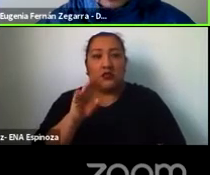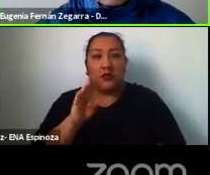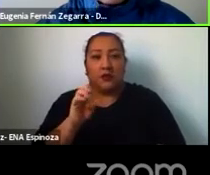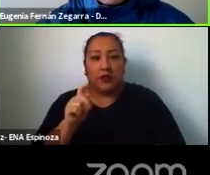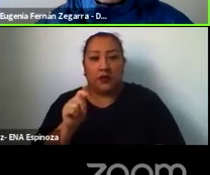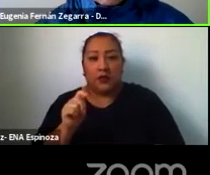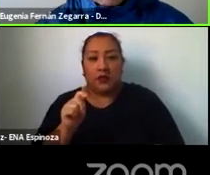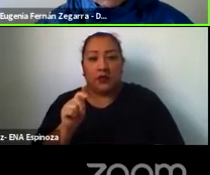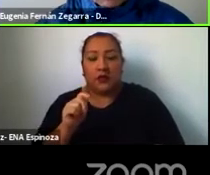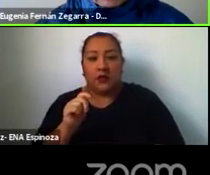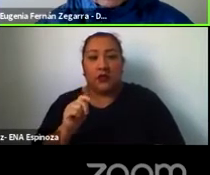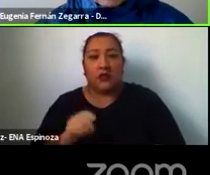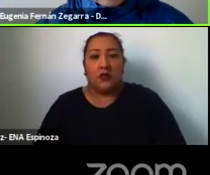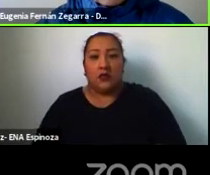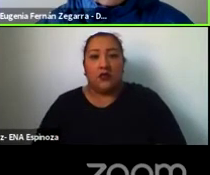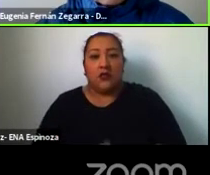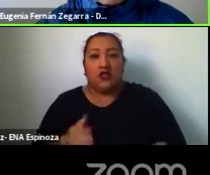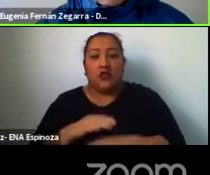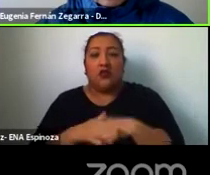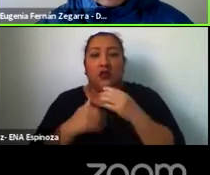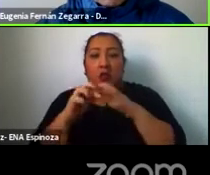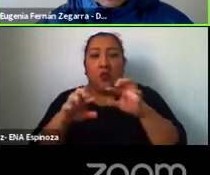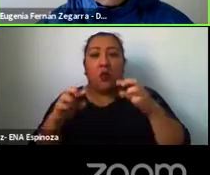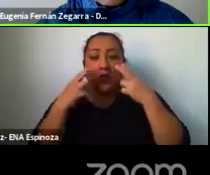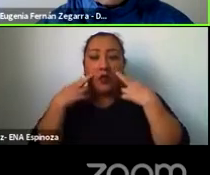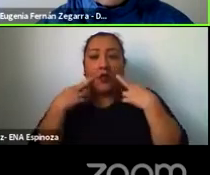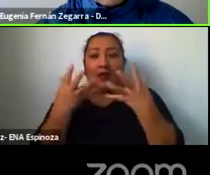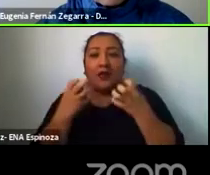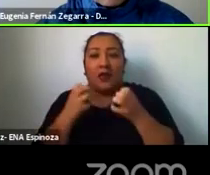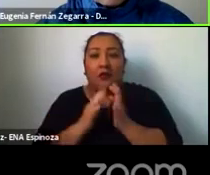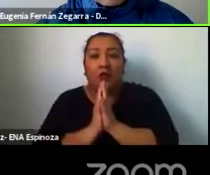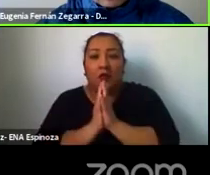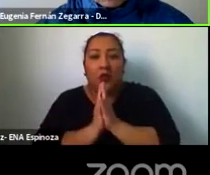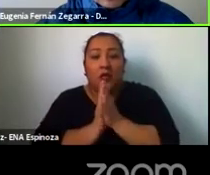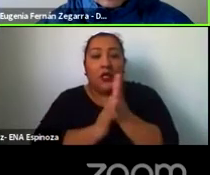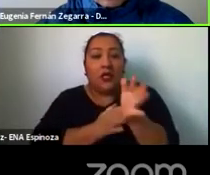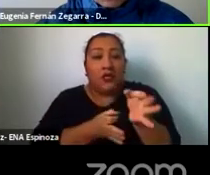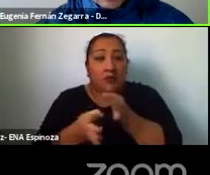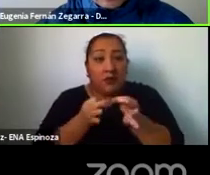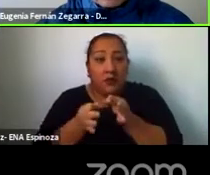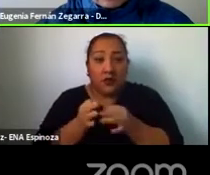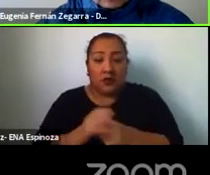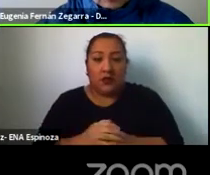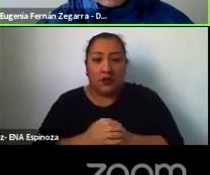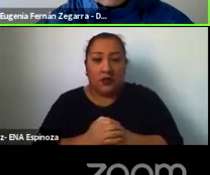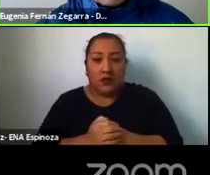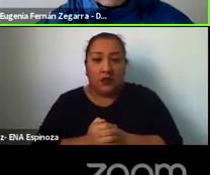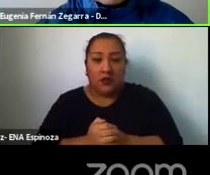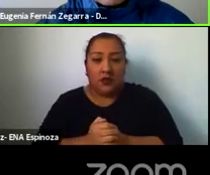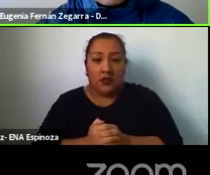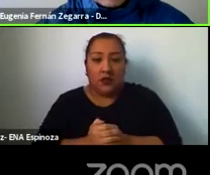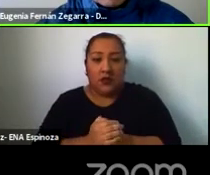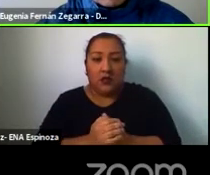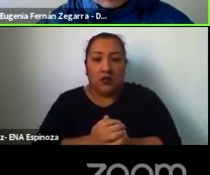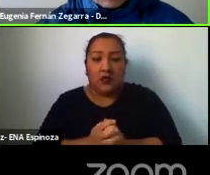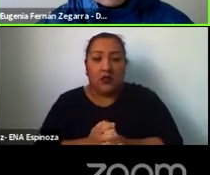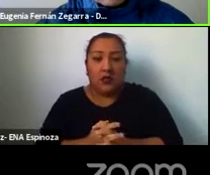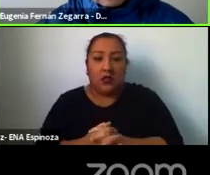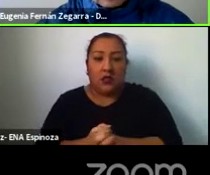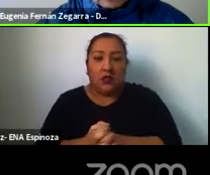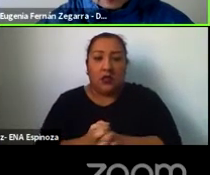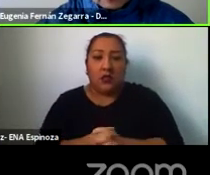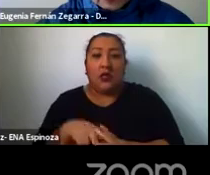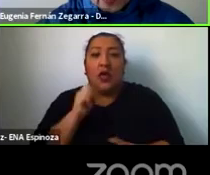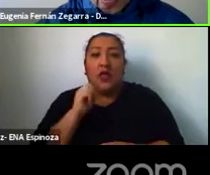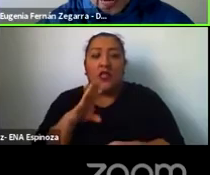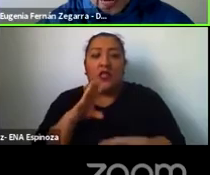lo relacionado a pueblos indígenas. Quisiera mayor precisión de cuál ha sido la notificación epidemiológica,